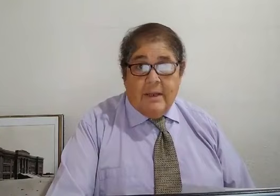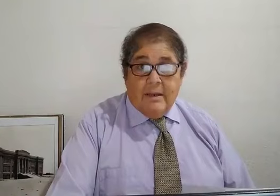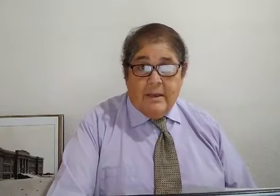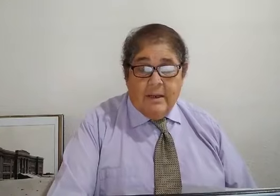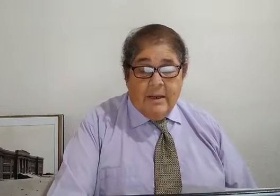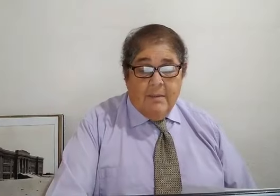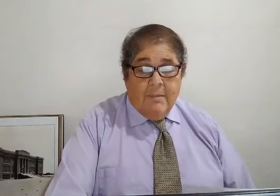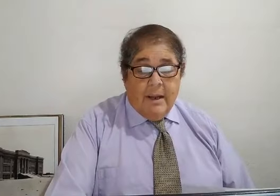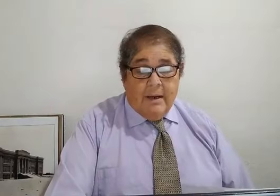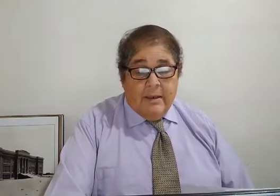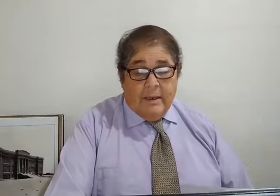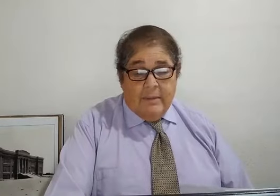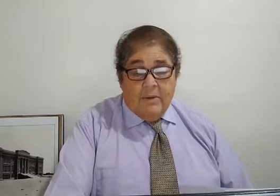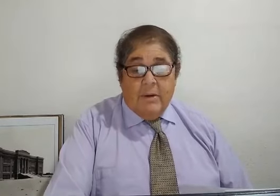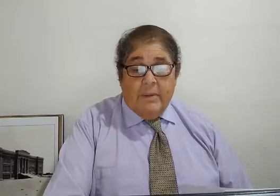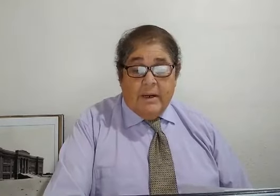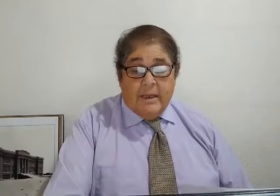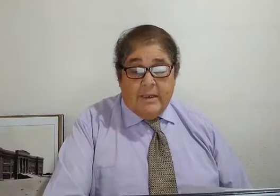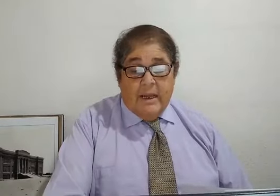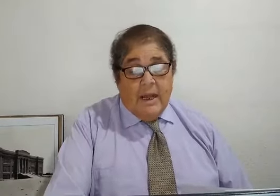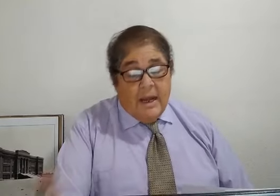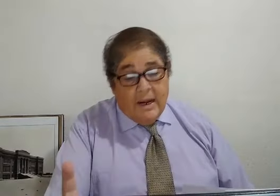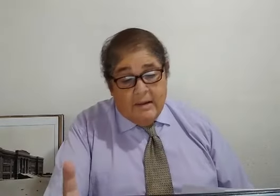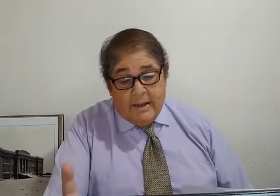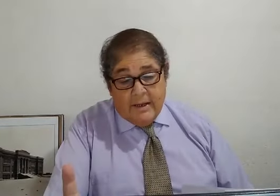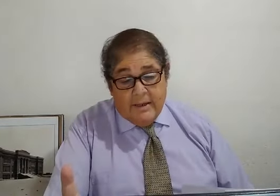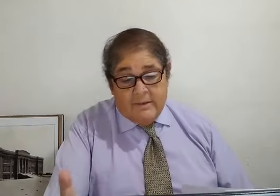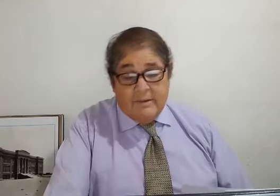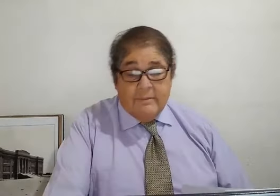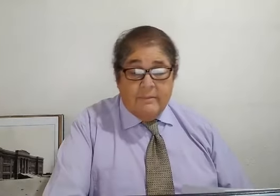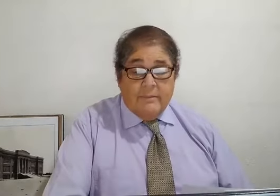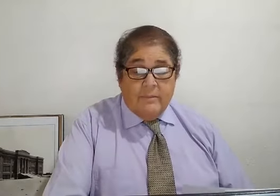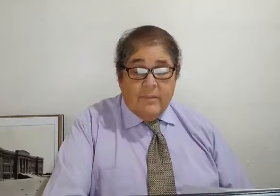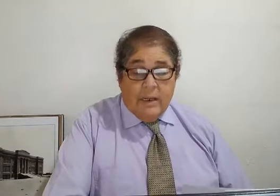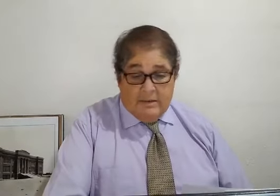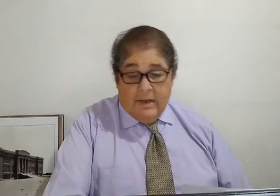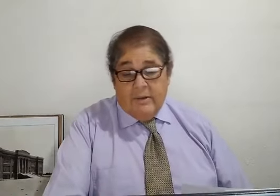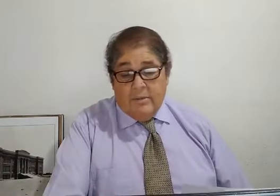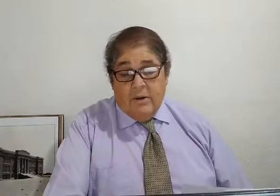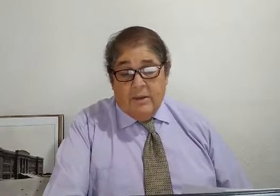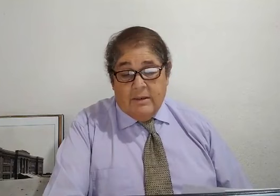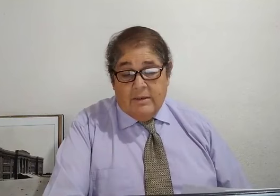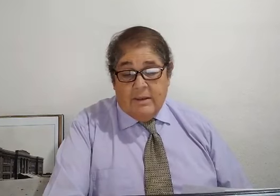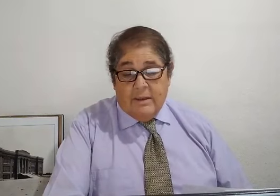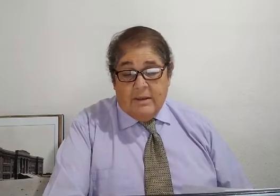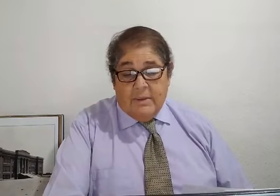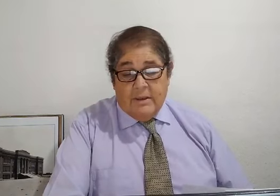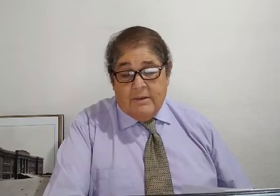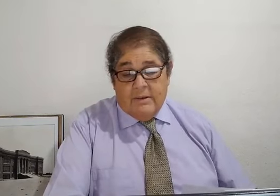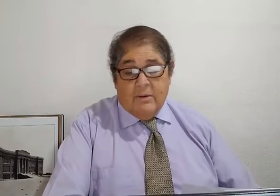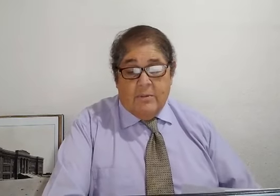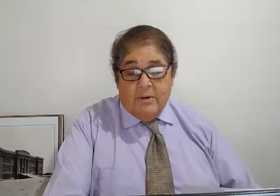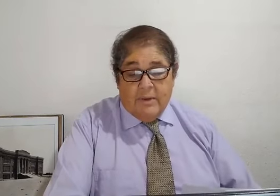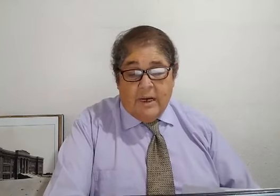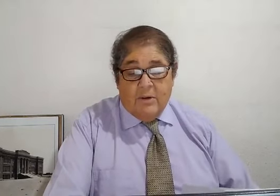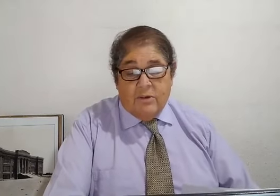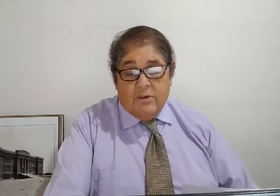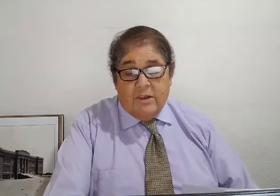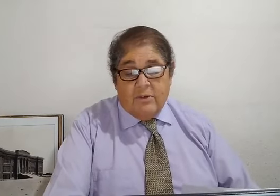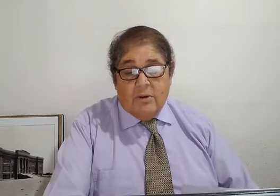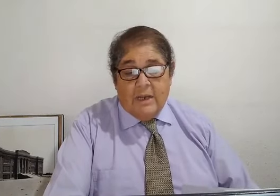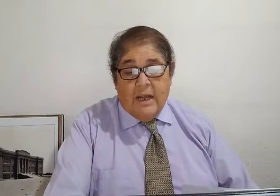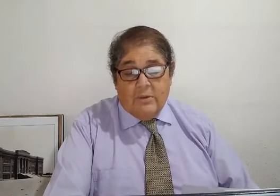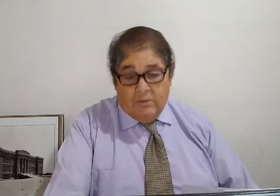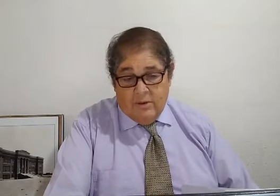empresa de Manuel Bartlett Álvarez, esta recibió de distintas dependencias del gobierno federal otros